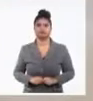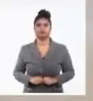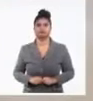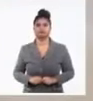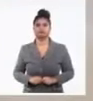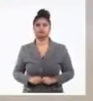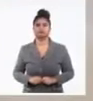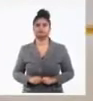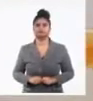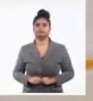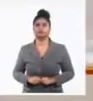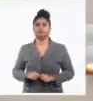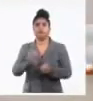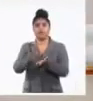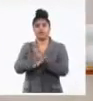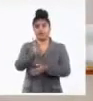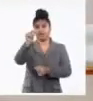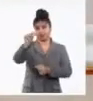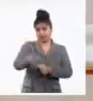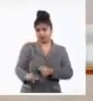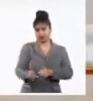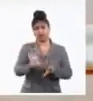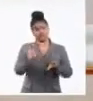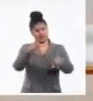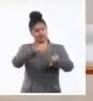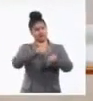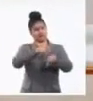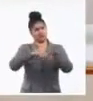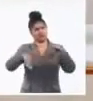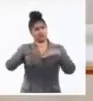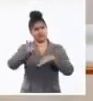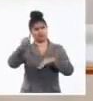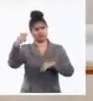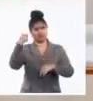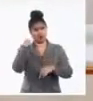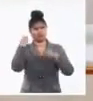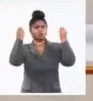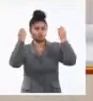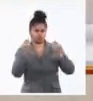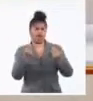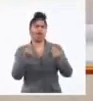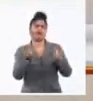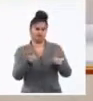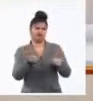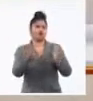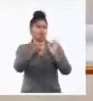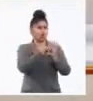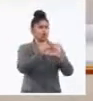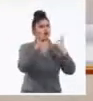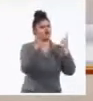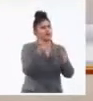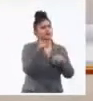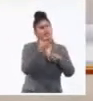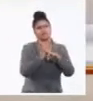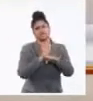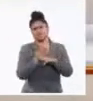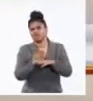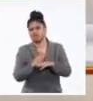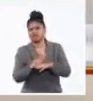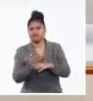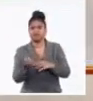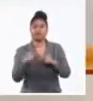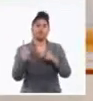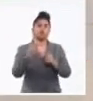estudiantes llevan ya un poco más de un año involucrados en todas las tareas que se nos fueron